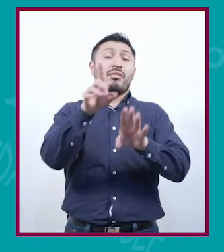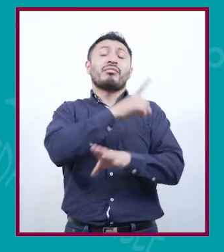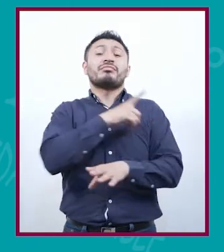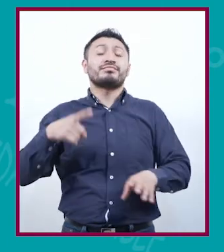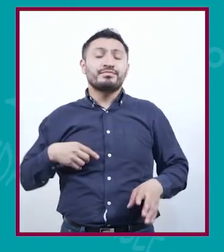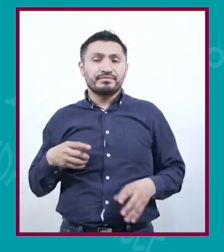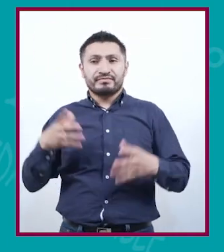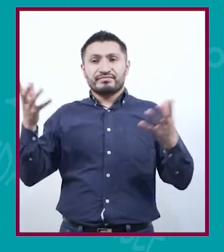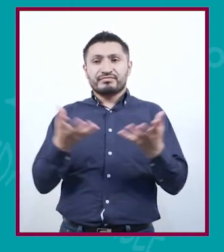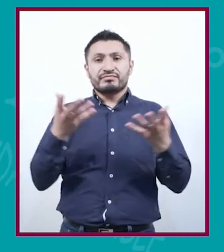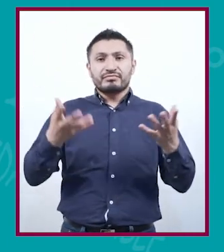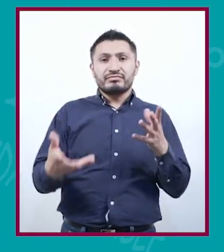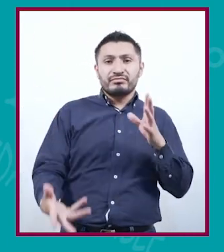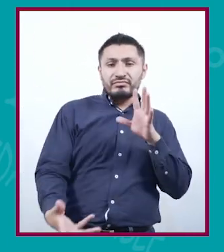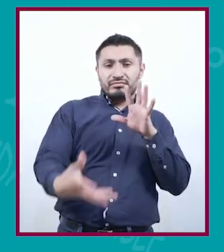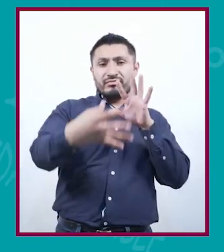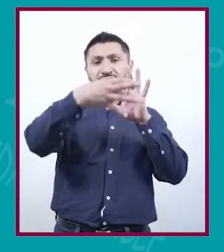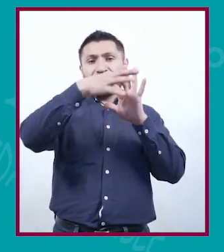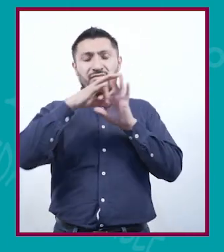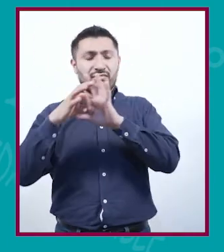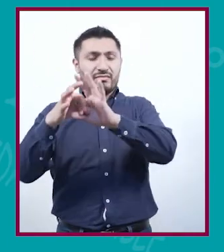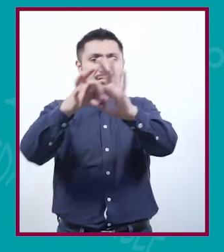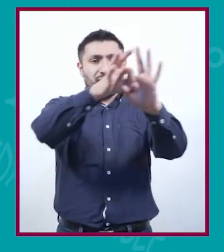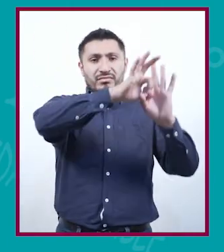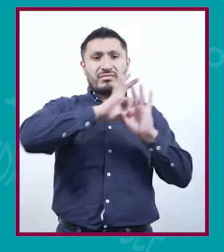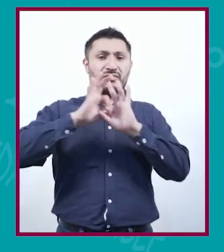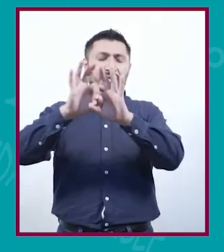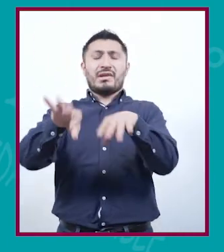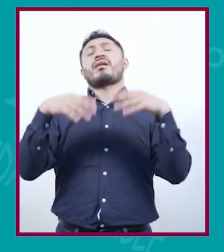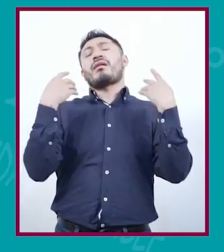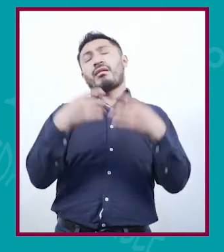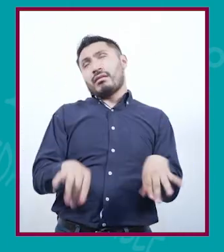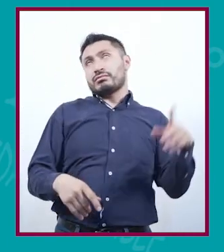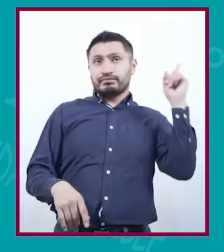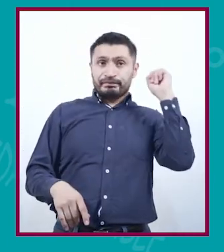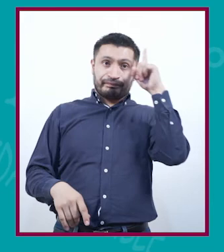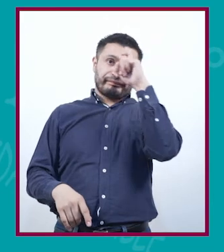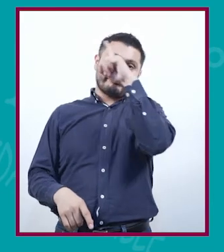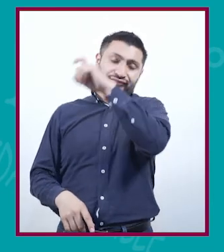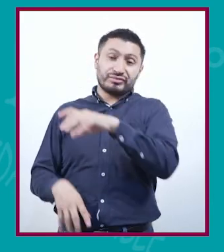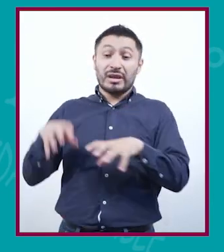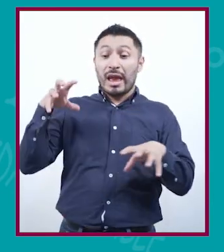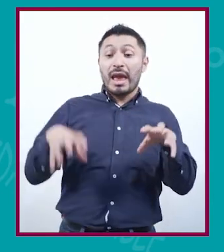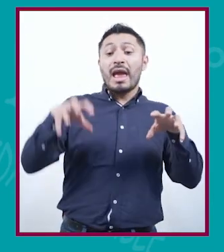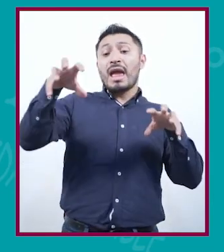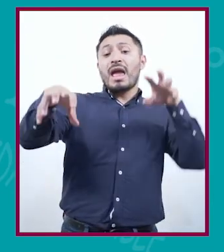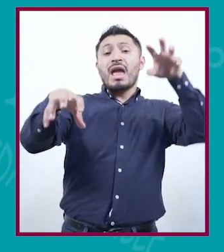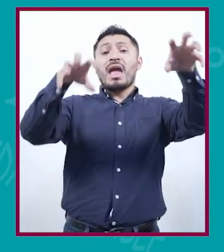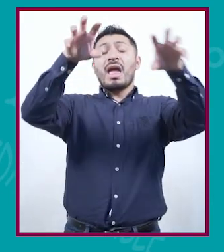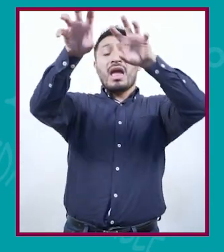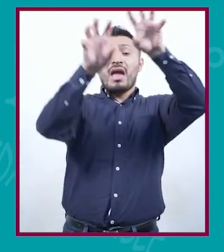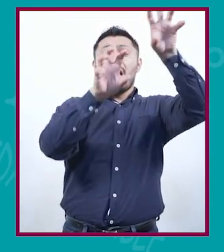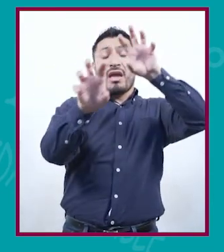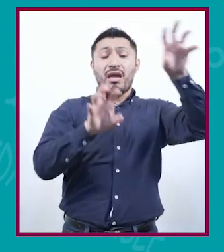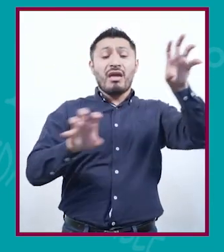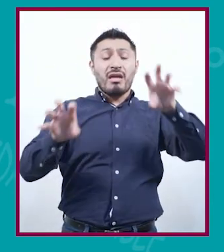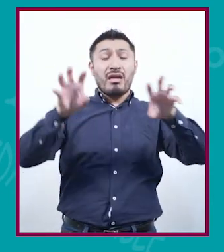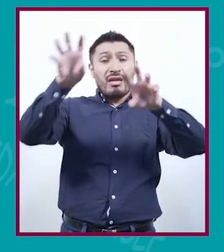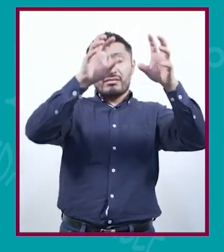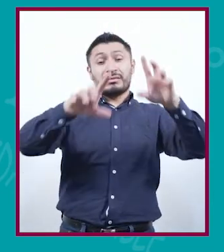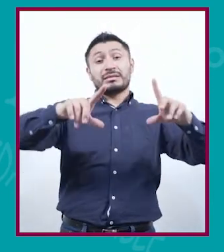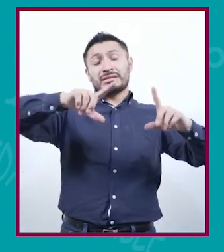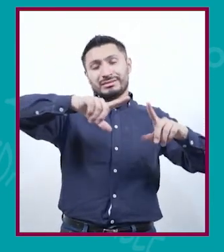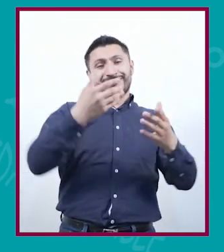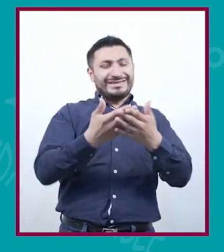una idea que tiene que ir generando cohesión, articulación entre las muy diversas provincias. Entre esas provincias que